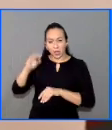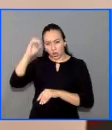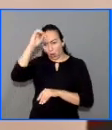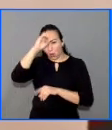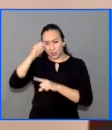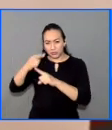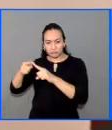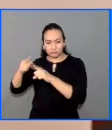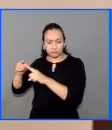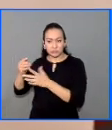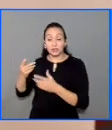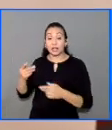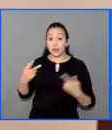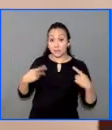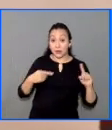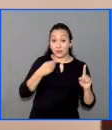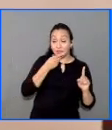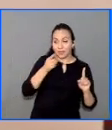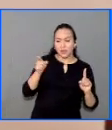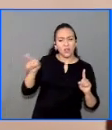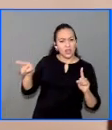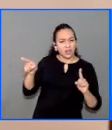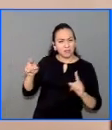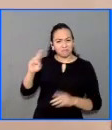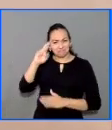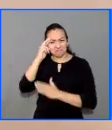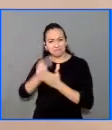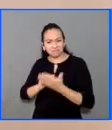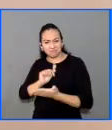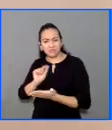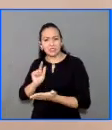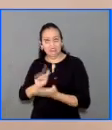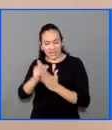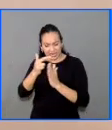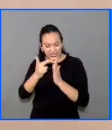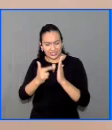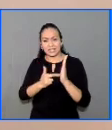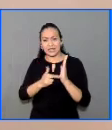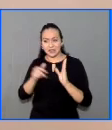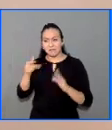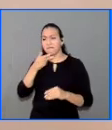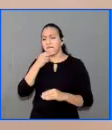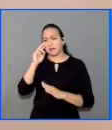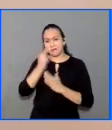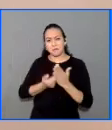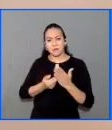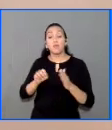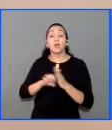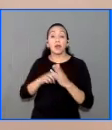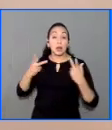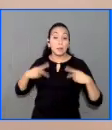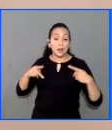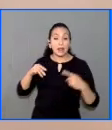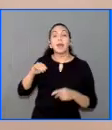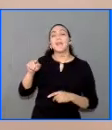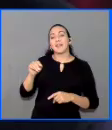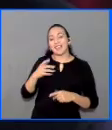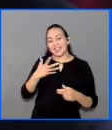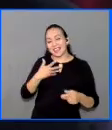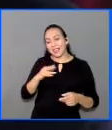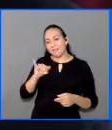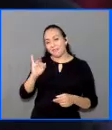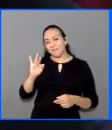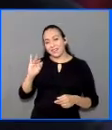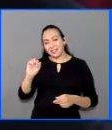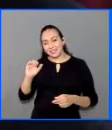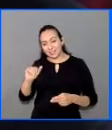denunciante, incumple con los lineamientos que establecen las reglas y criterios que las personas físicas o morales deben adoptar para realizar